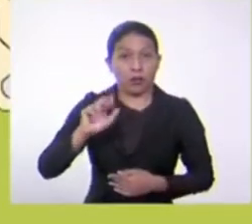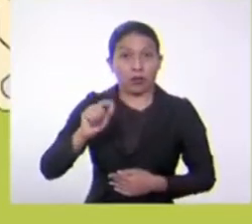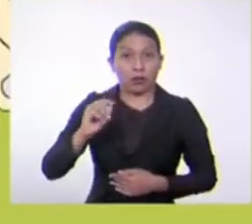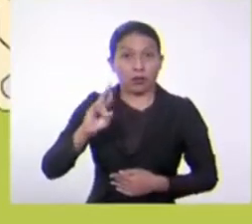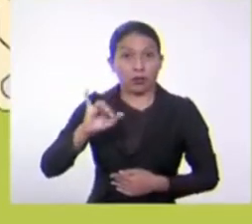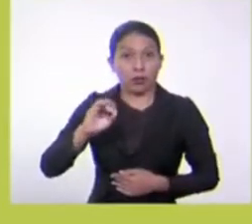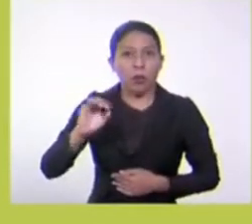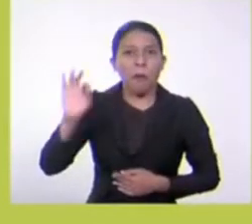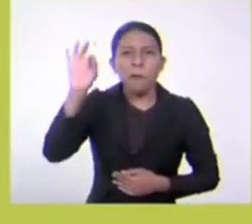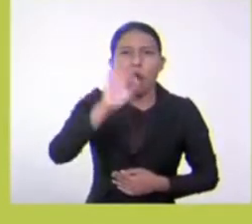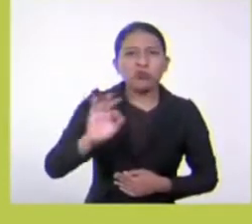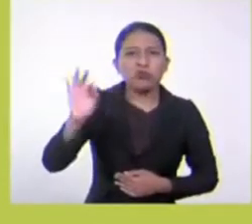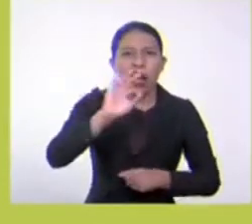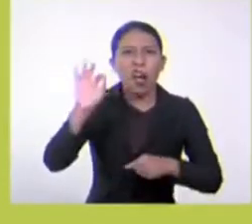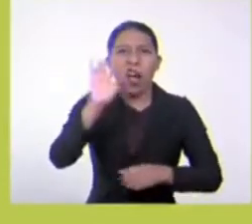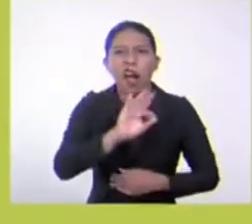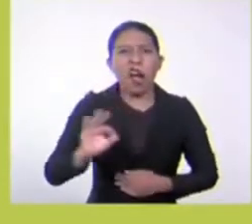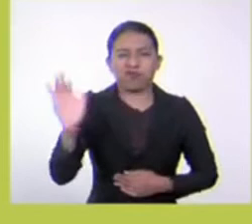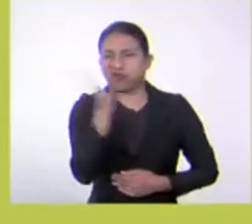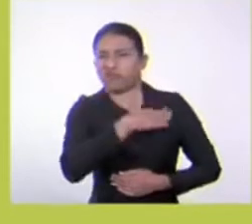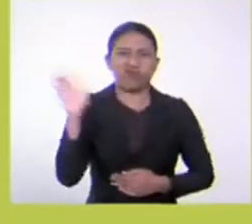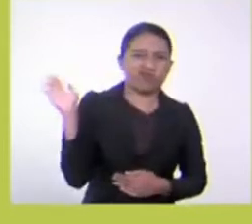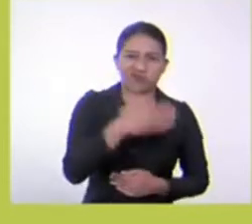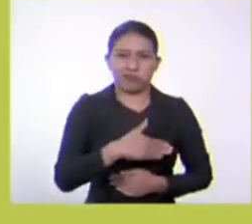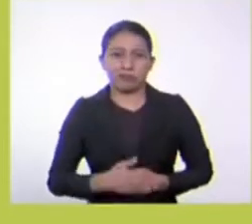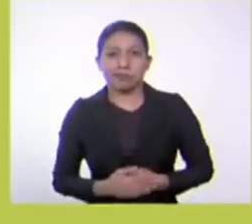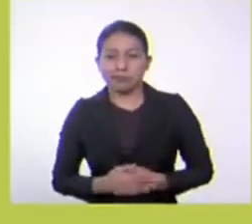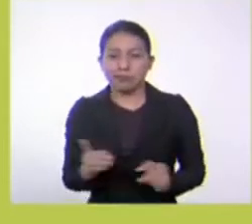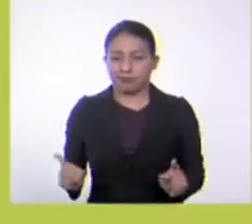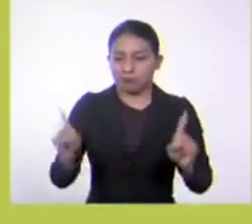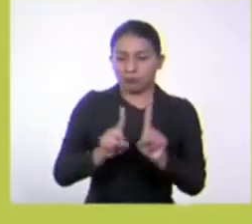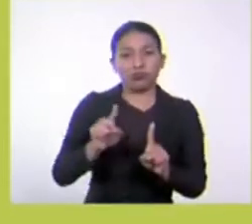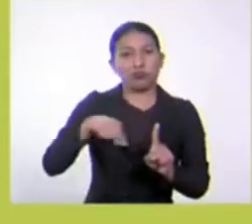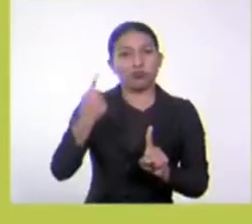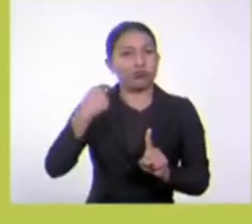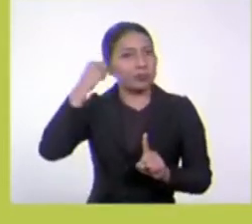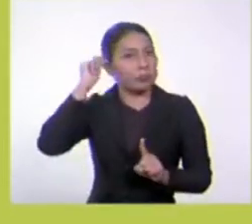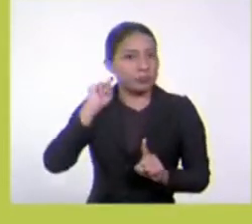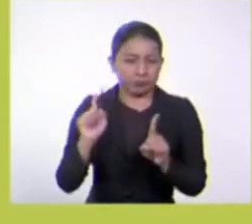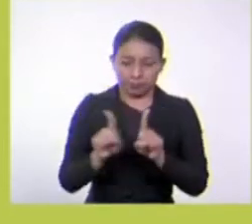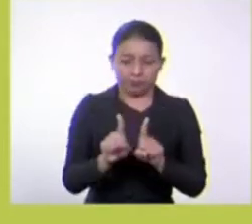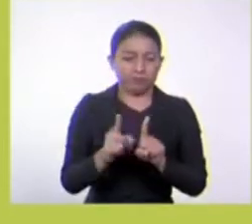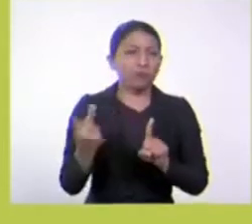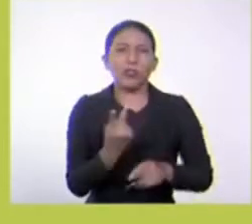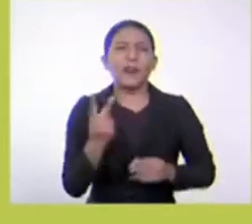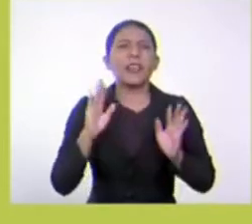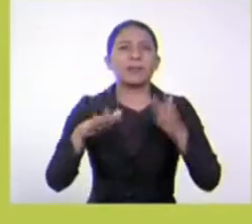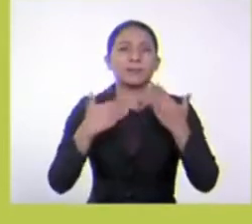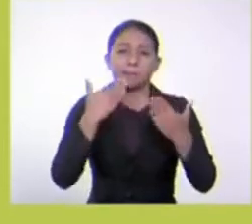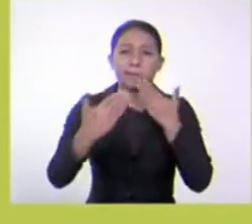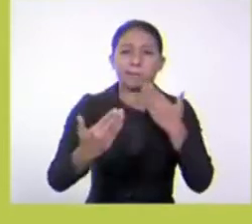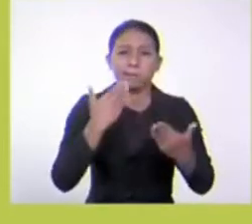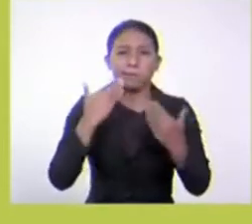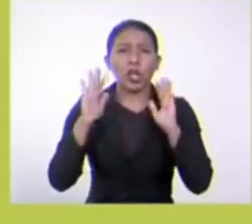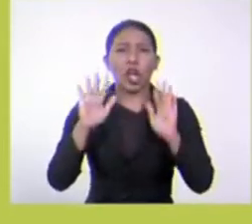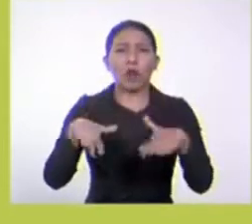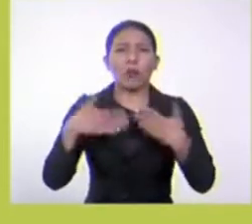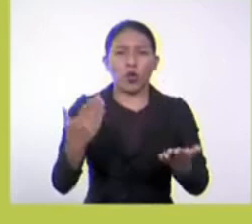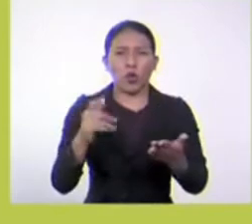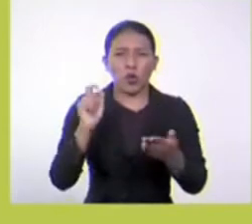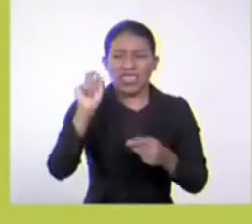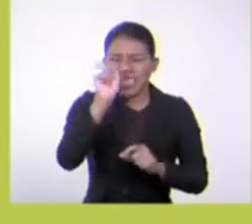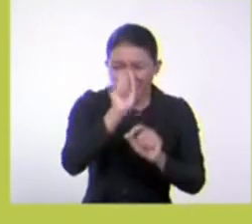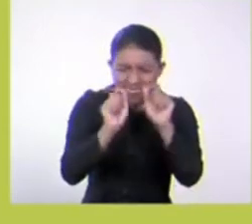más simple. Así, se reúne con Emory Ellis. Juntos describirían el modelo de crecimiento de los